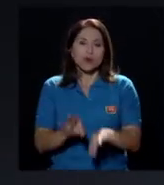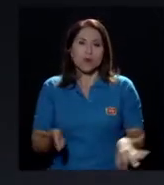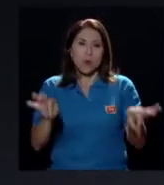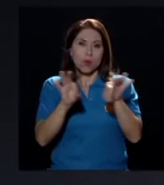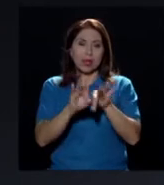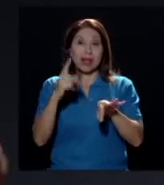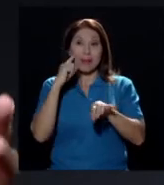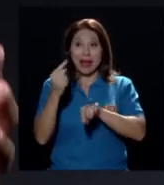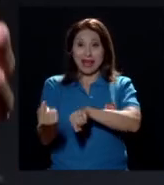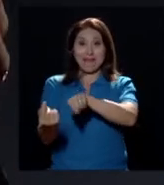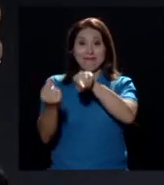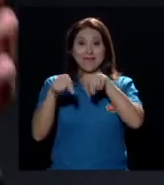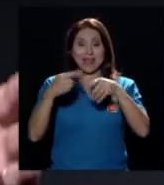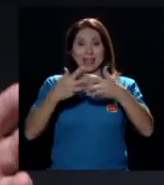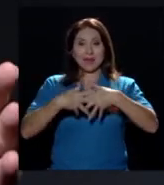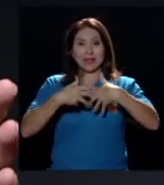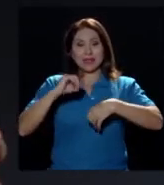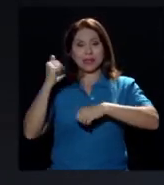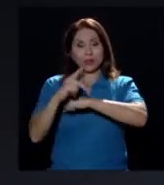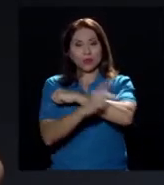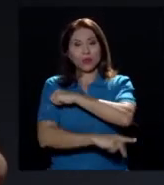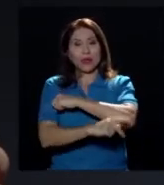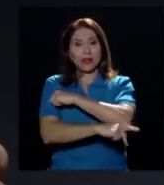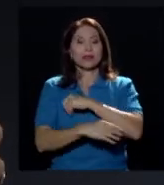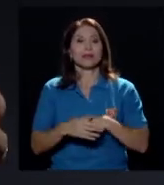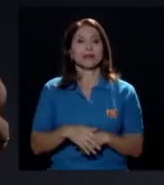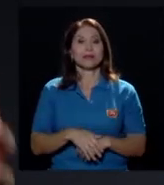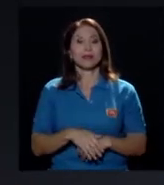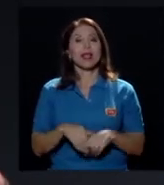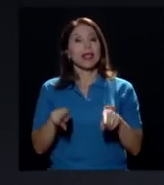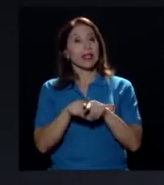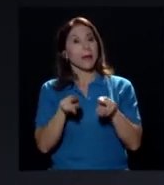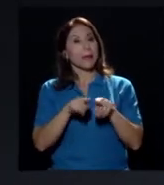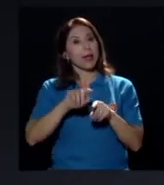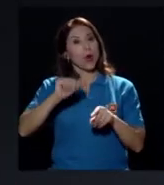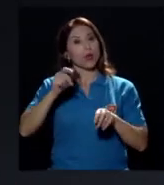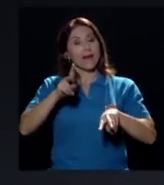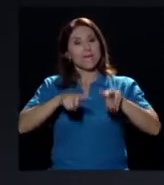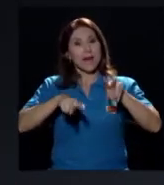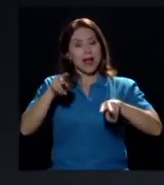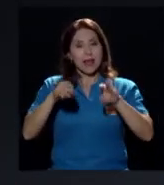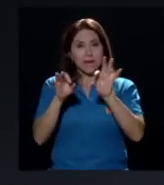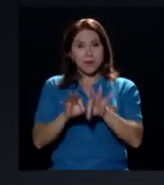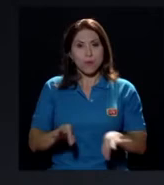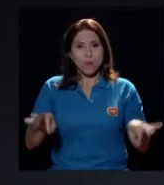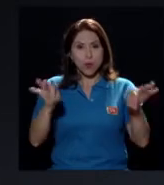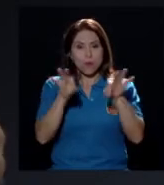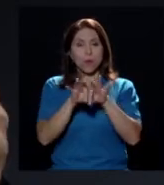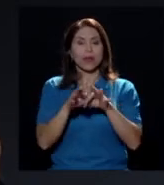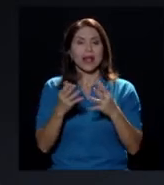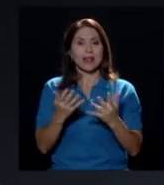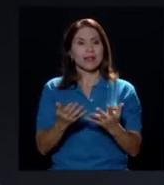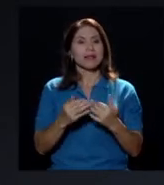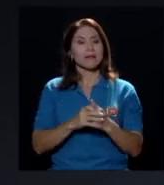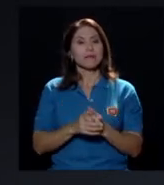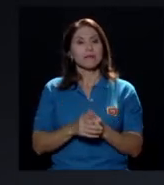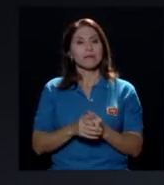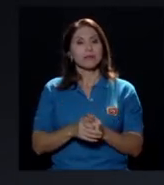extranjeras. Y la otra variable que nos resultó muy importante es ¿qué